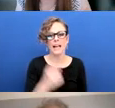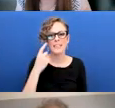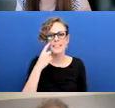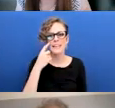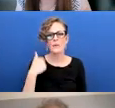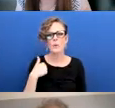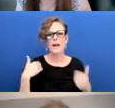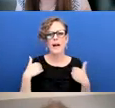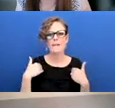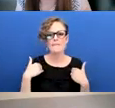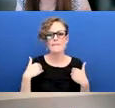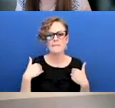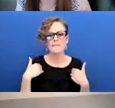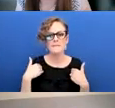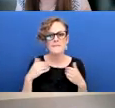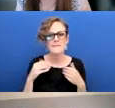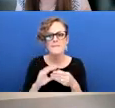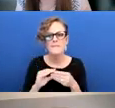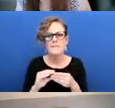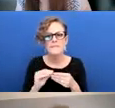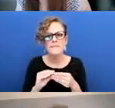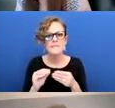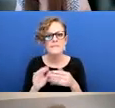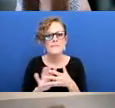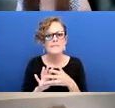Creo que tenemos una encuesta.